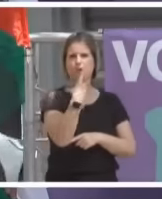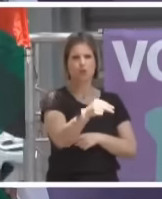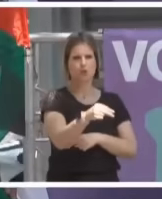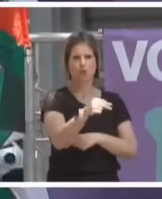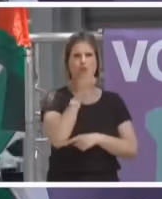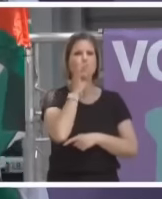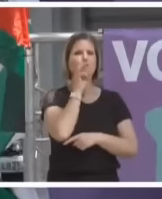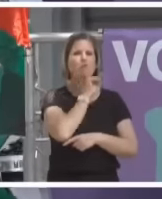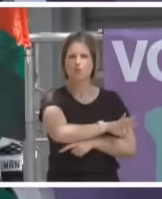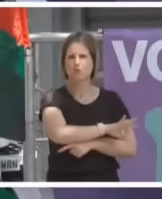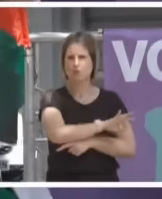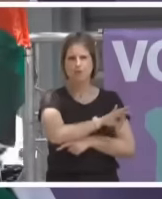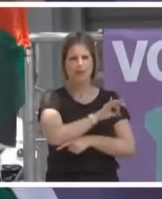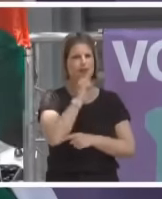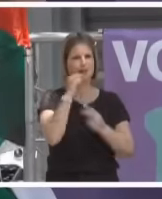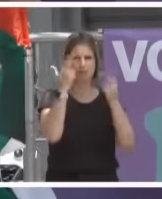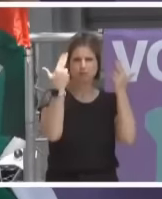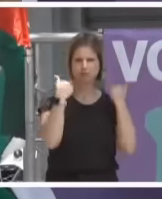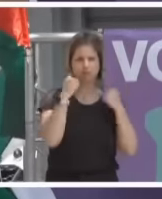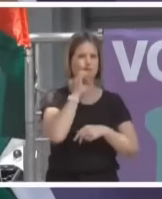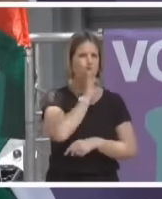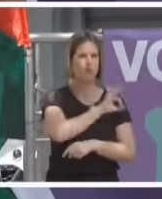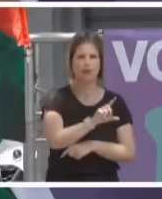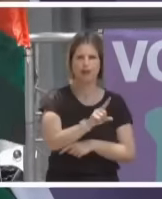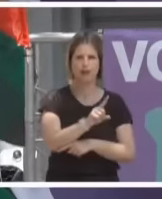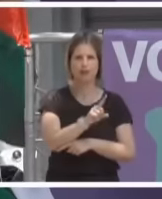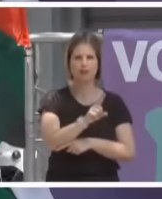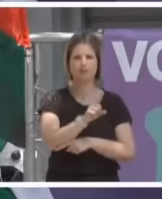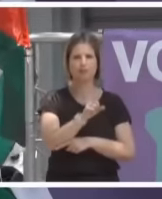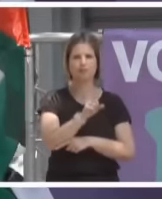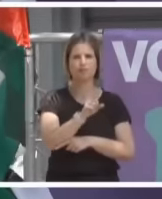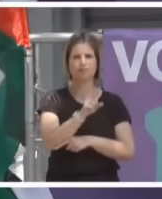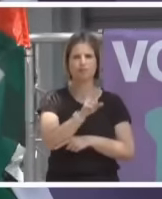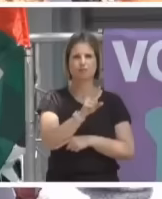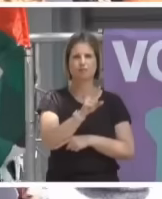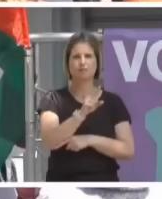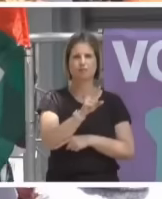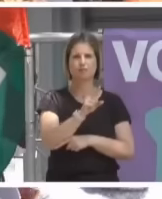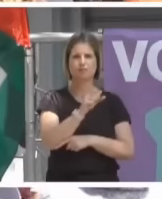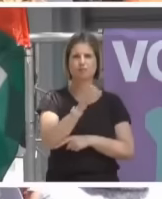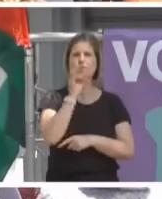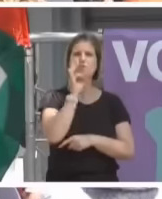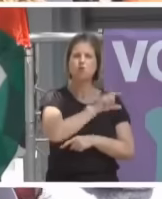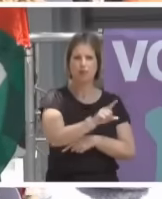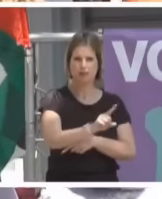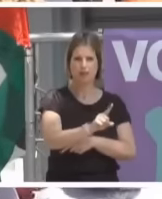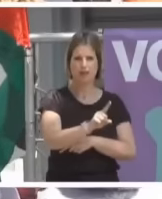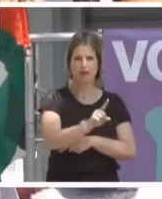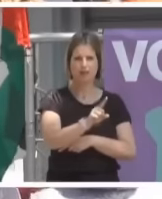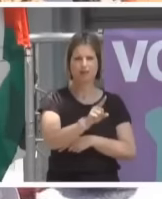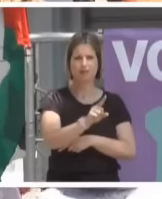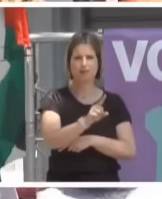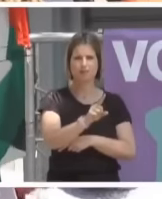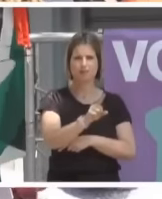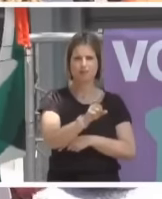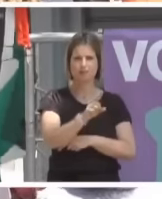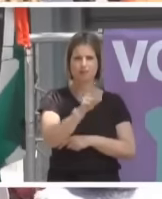da la gana de resignarnos, que no nos da la gana de asumir,